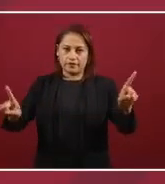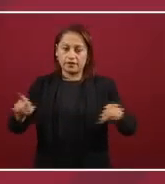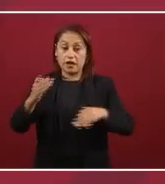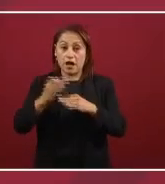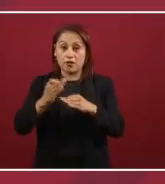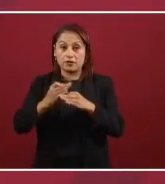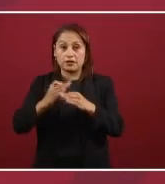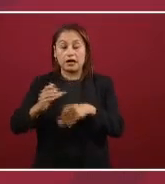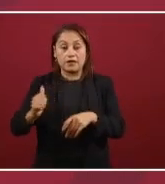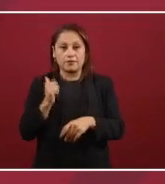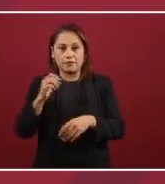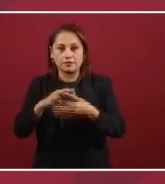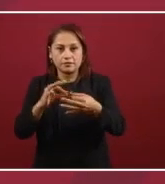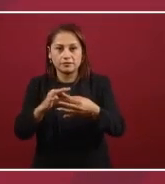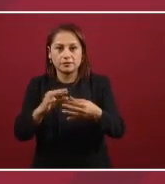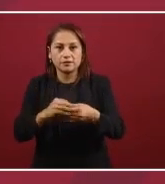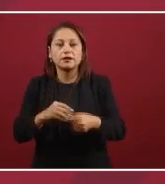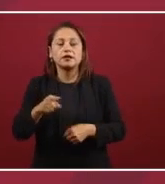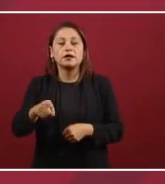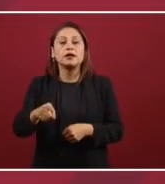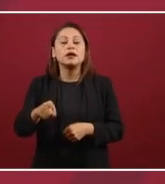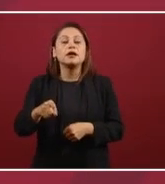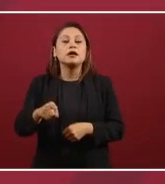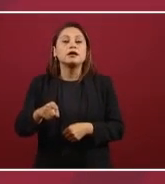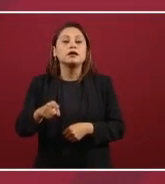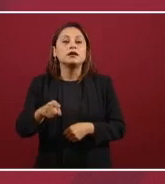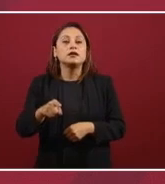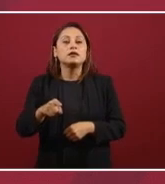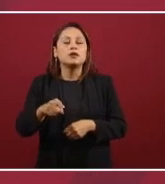decir. Salió un reportaje